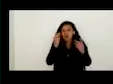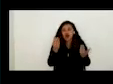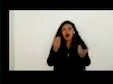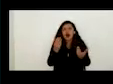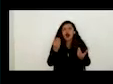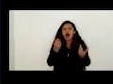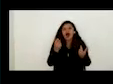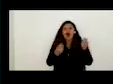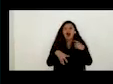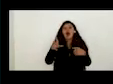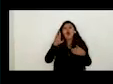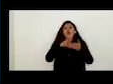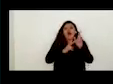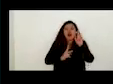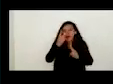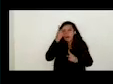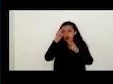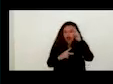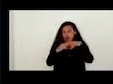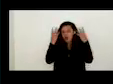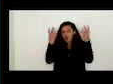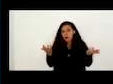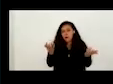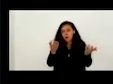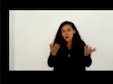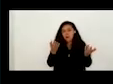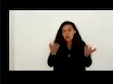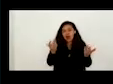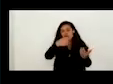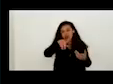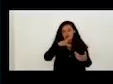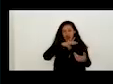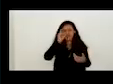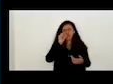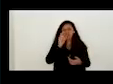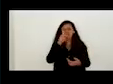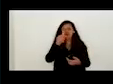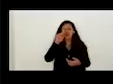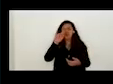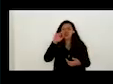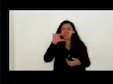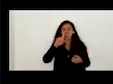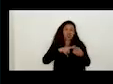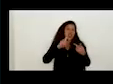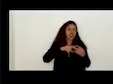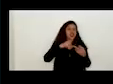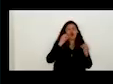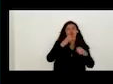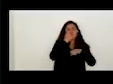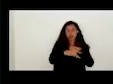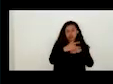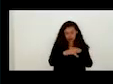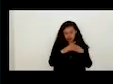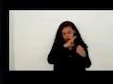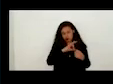verdura con la que cuenten en el momento y un poco de proteína como el queso podría generar un patrón